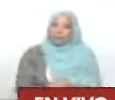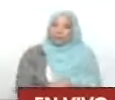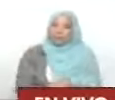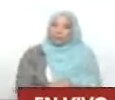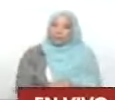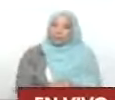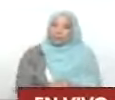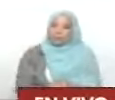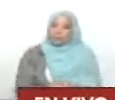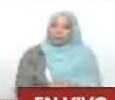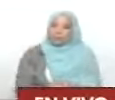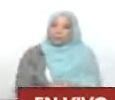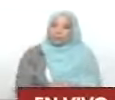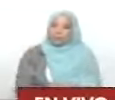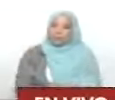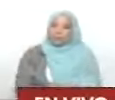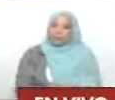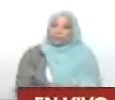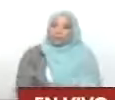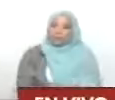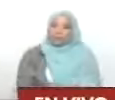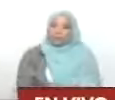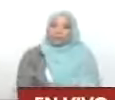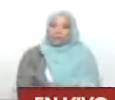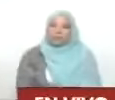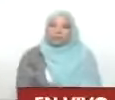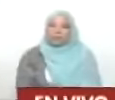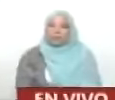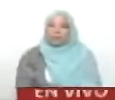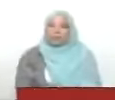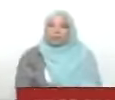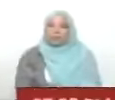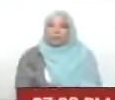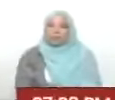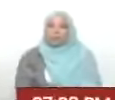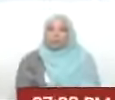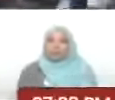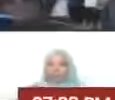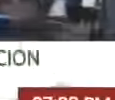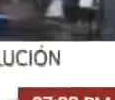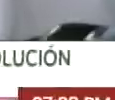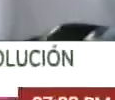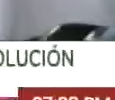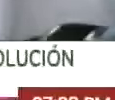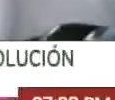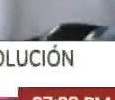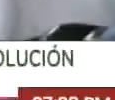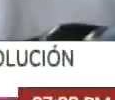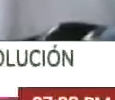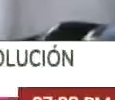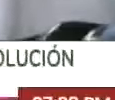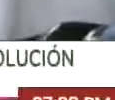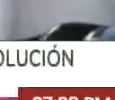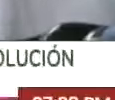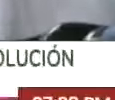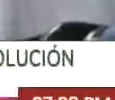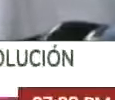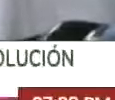Thank you. Mira.